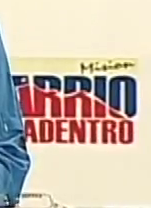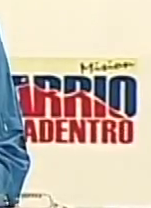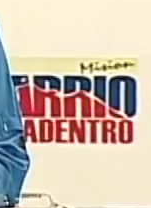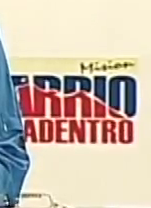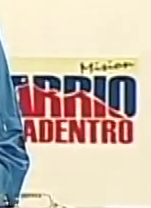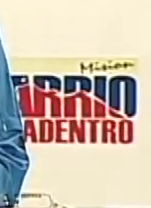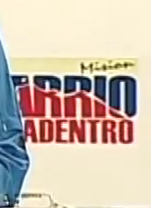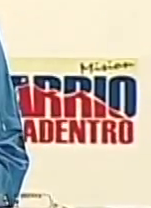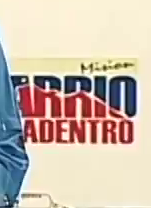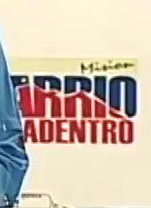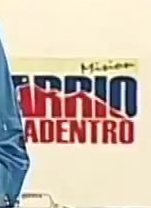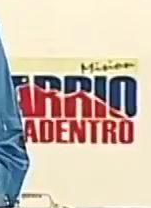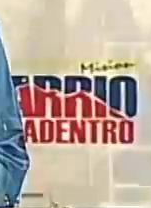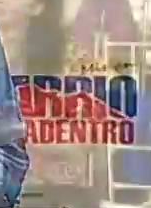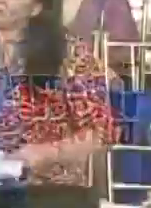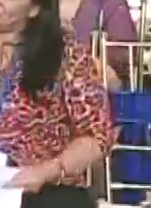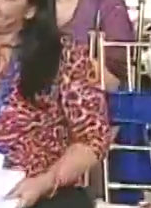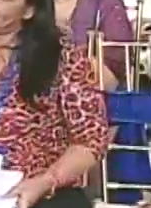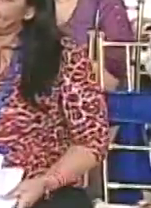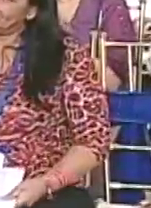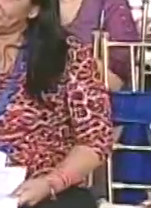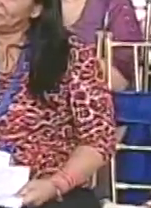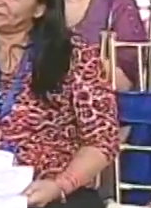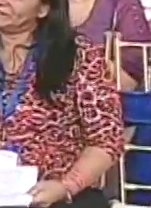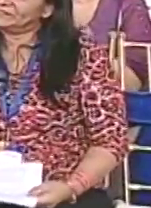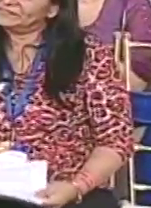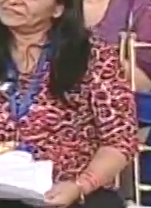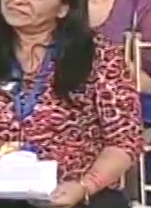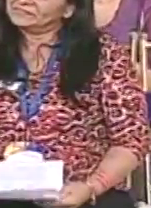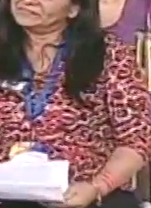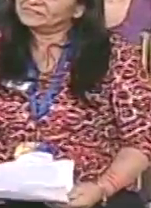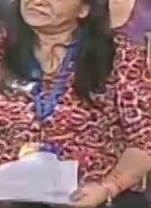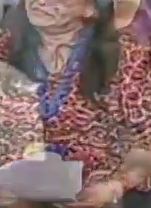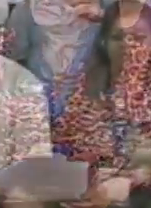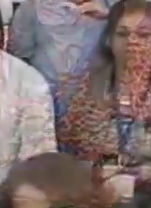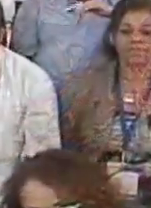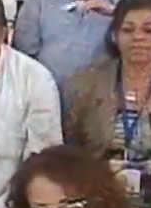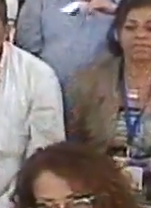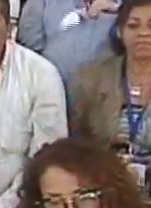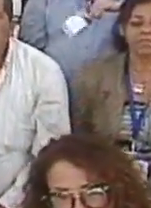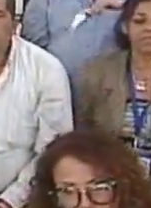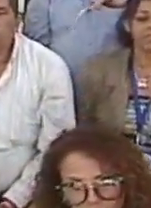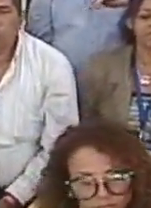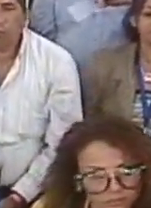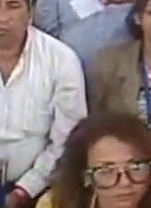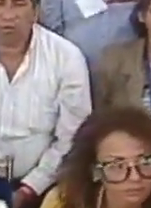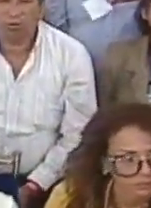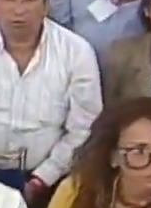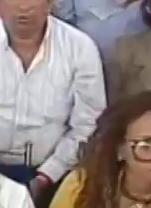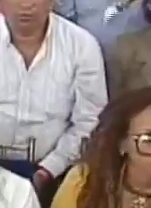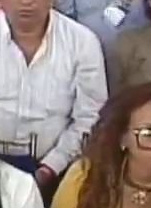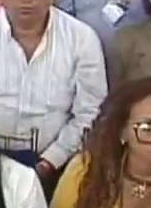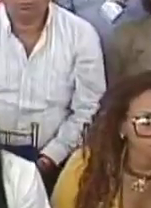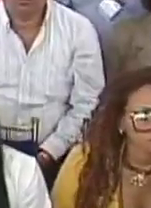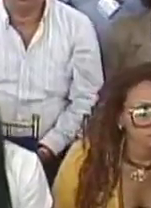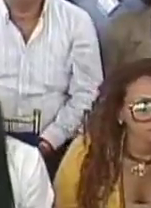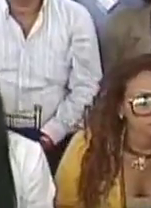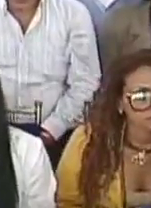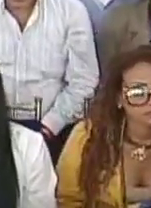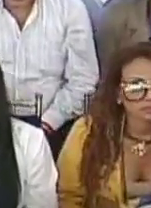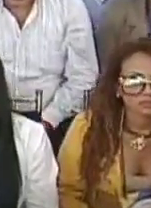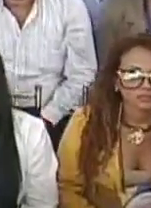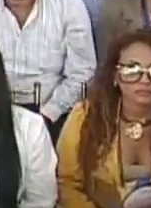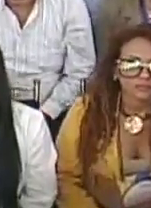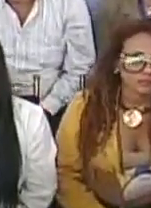vamos a hacer un plan especial con este impulso que trae el Congreso Revolucionario de la Salud, para llevar salud y